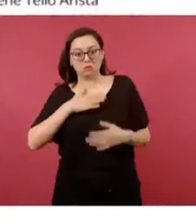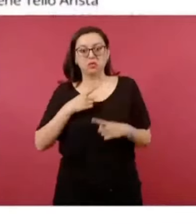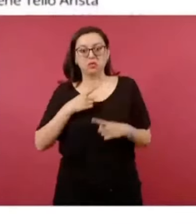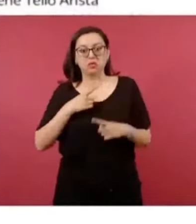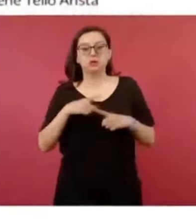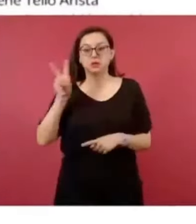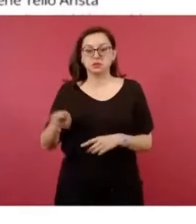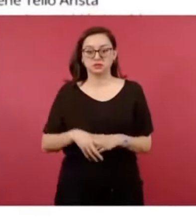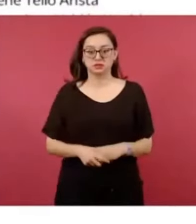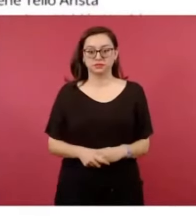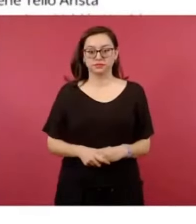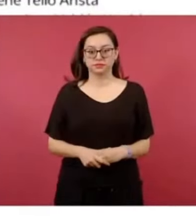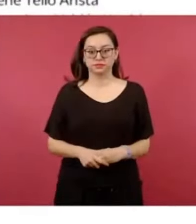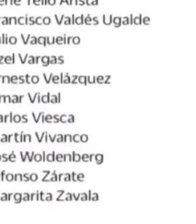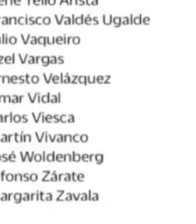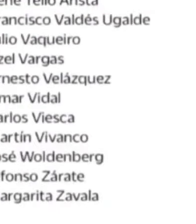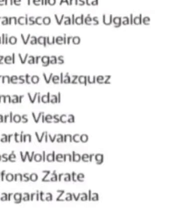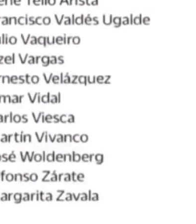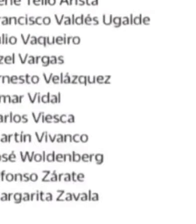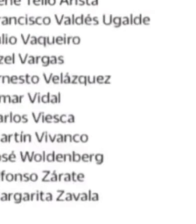Ay.